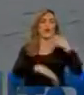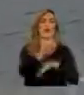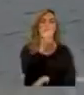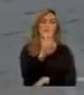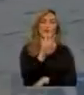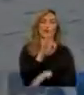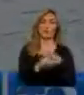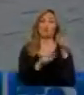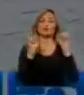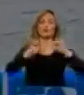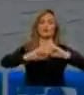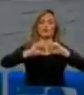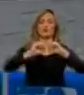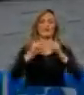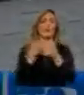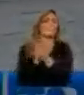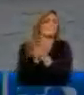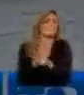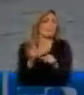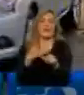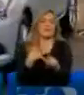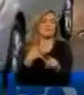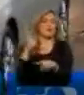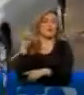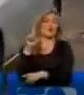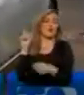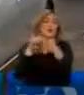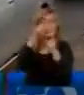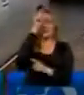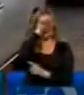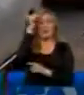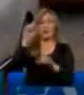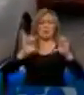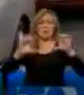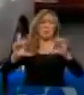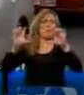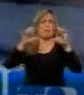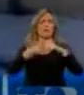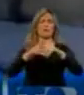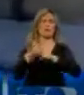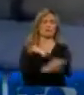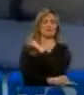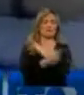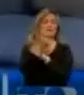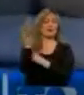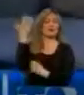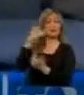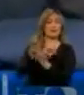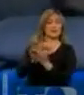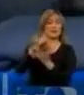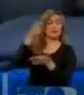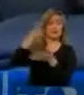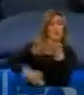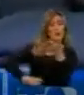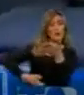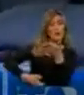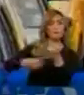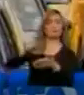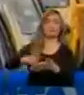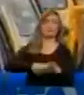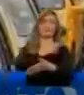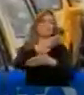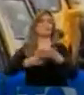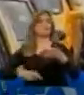libre movilidad de lunes a domingo para vehículos, también quedaron sin efecto las sanciones de la semana anterior, como lo anunció